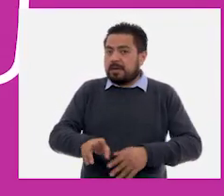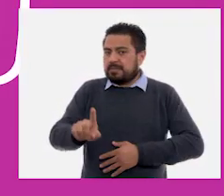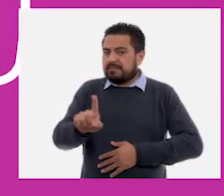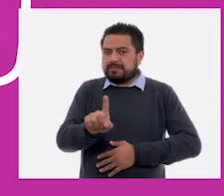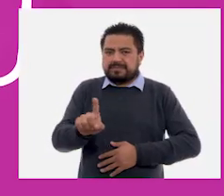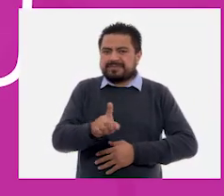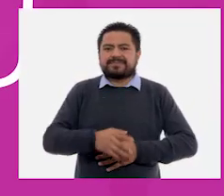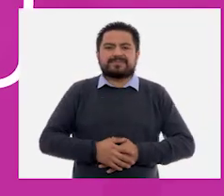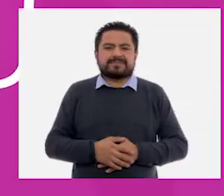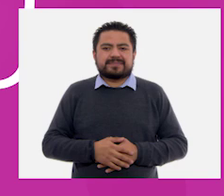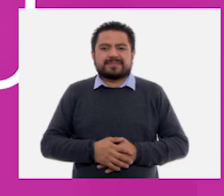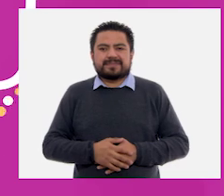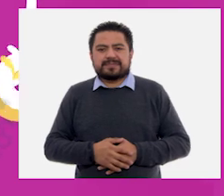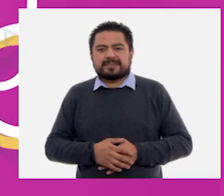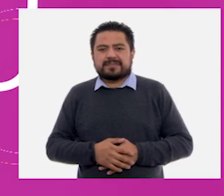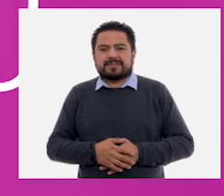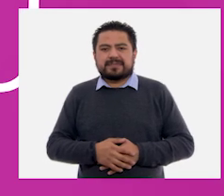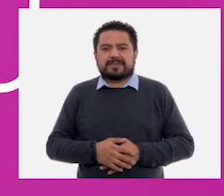pierdas.